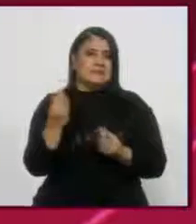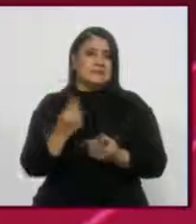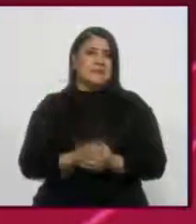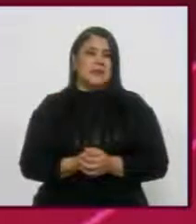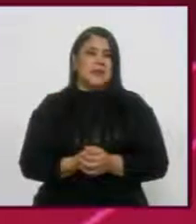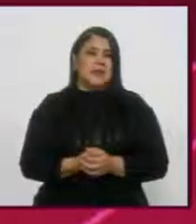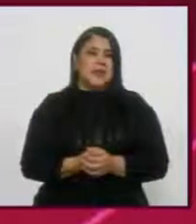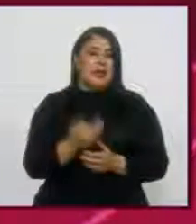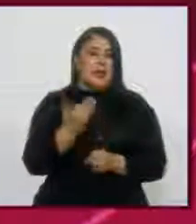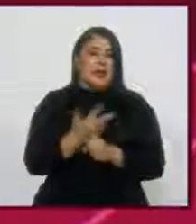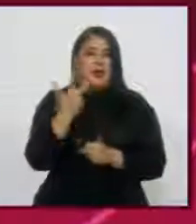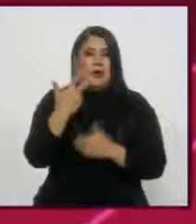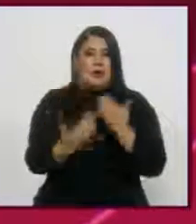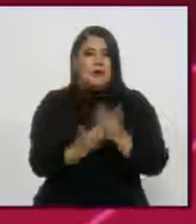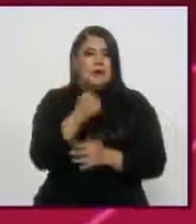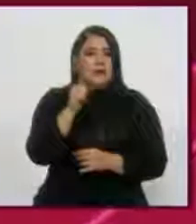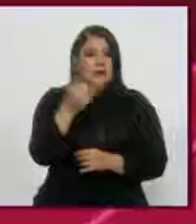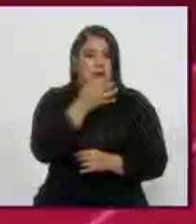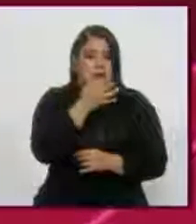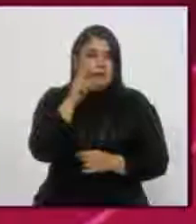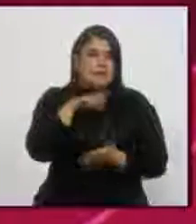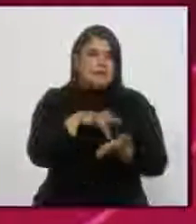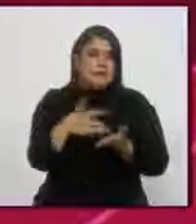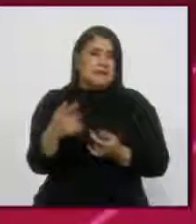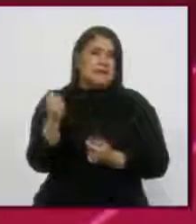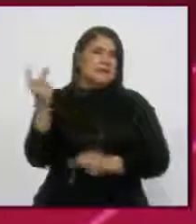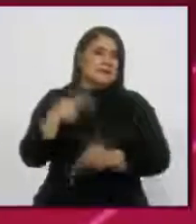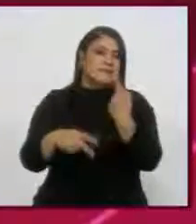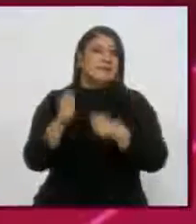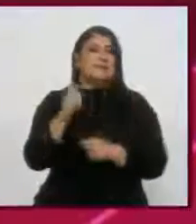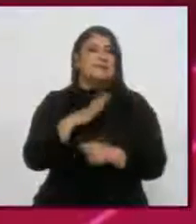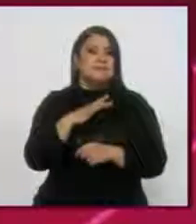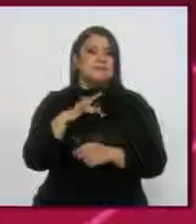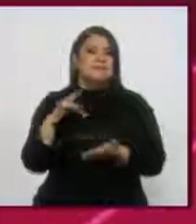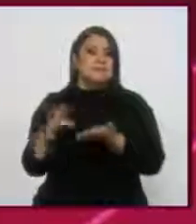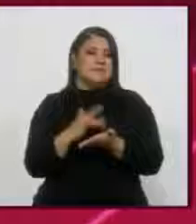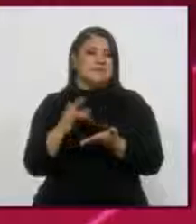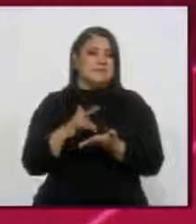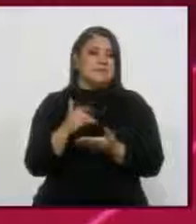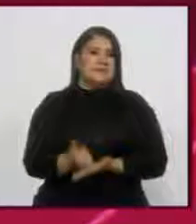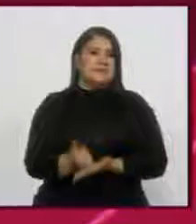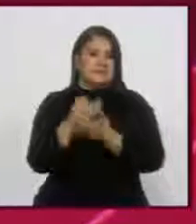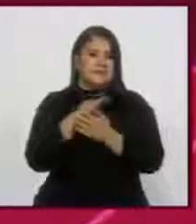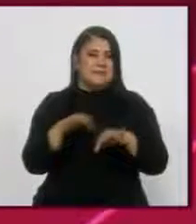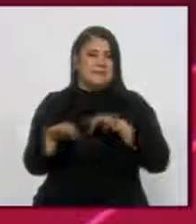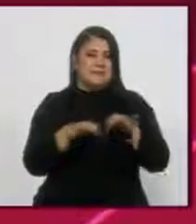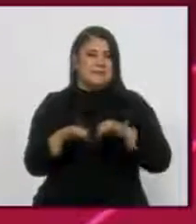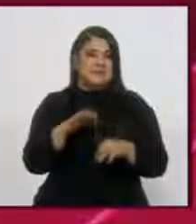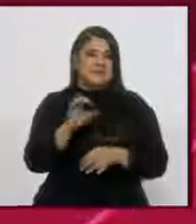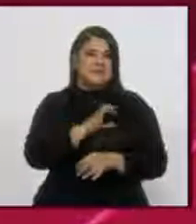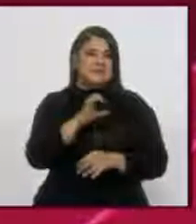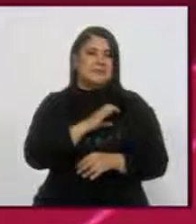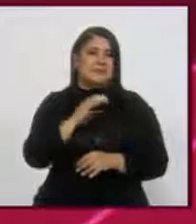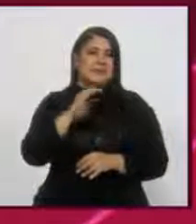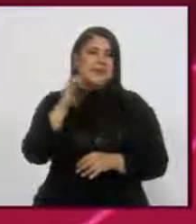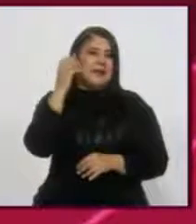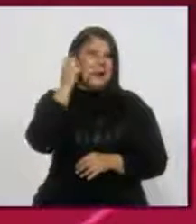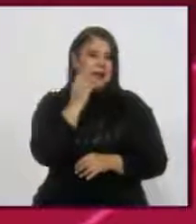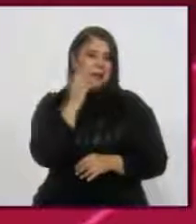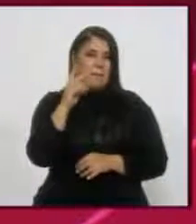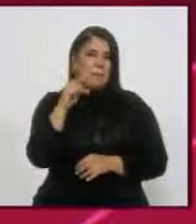Y cuando son las 8 de la mañana, con 11 minutos, agradecemos la presencia de nuestro colaborador, muy querido colaborador, Francisco